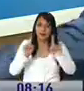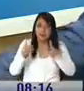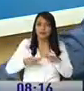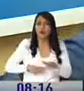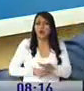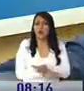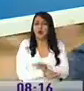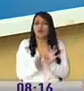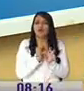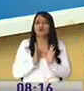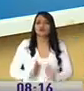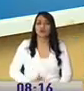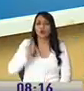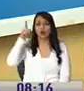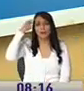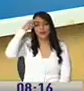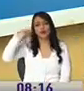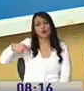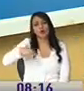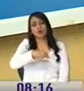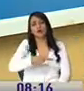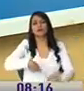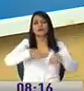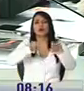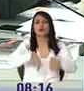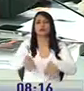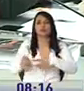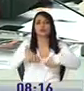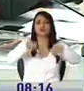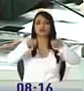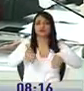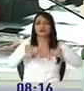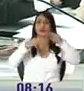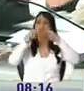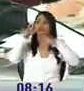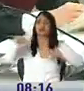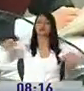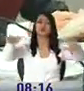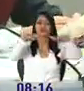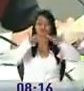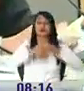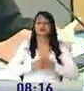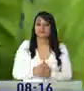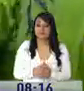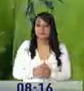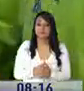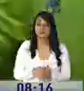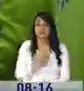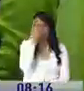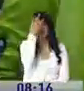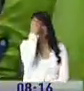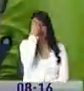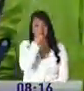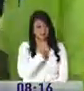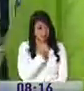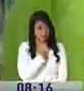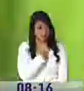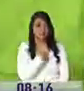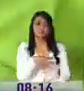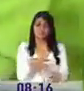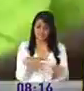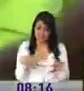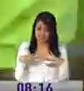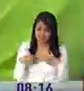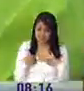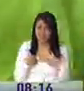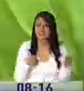funcionarios del Estado para hacerse de contratos en el sector de las áreas estratégicas por su parte glaz aceptó el reto planteado por el aspirante de la